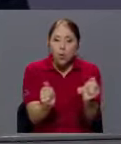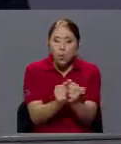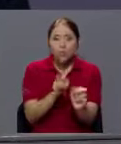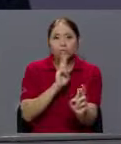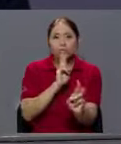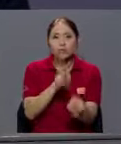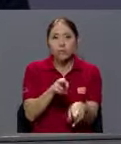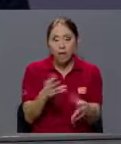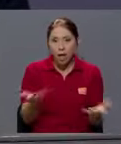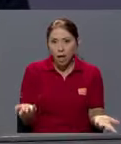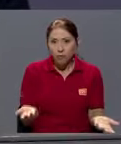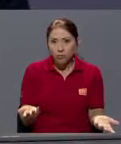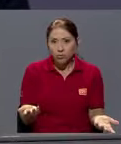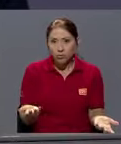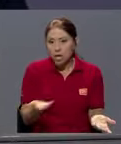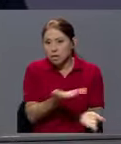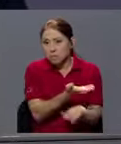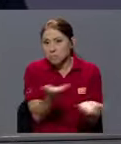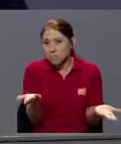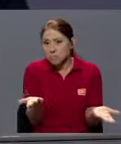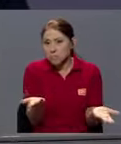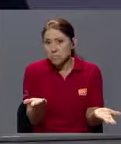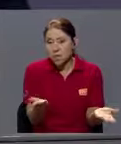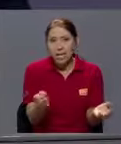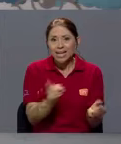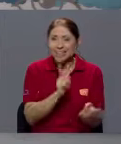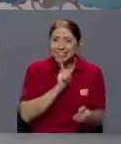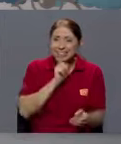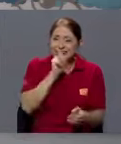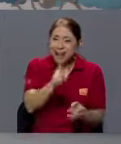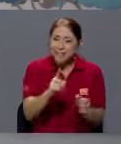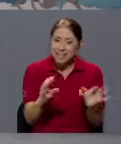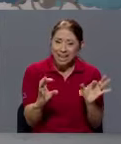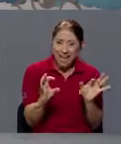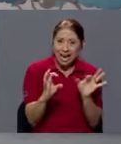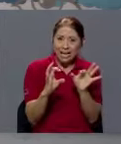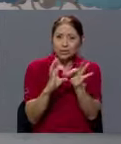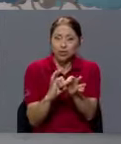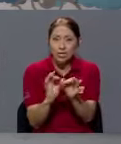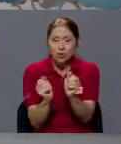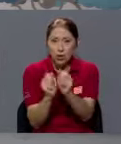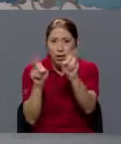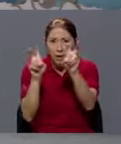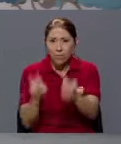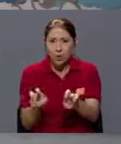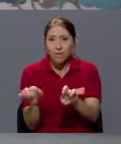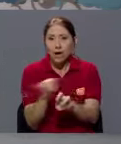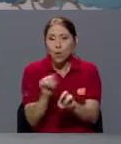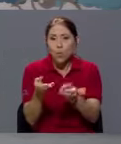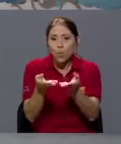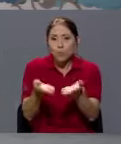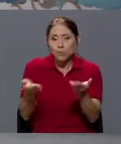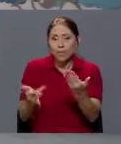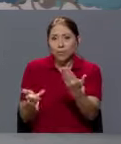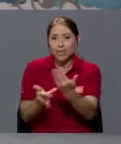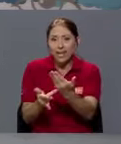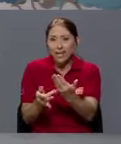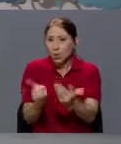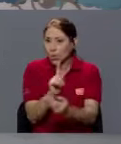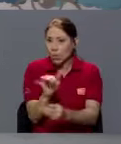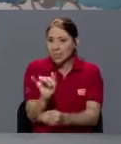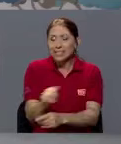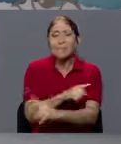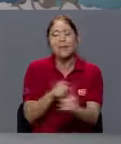manteniendo resultados que, si bien no tienen una asociación estrictamente directa a la prueba como un instrumento